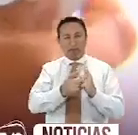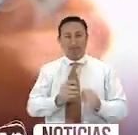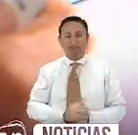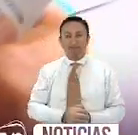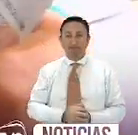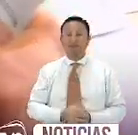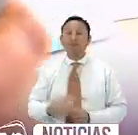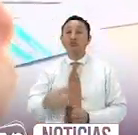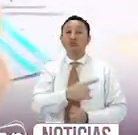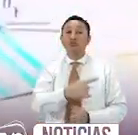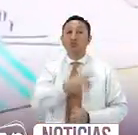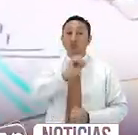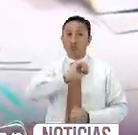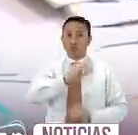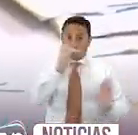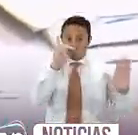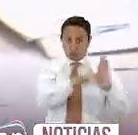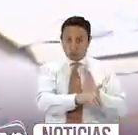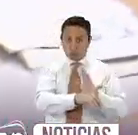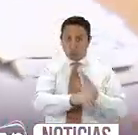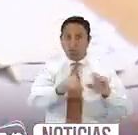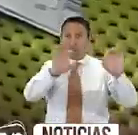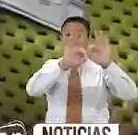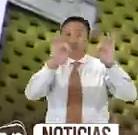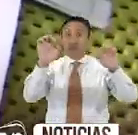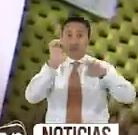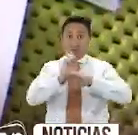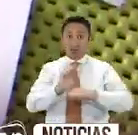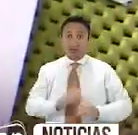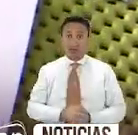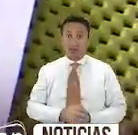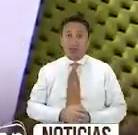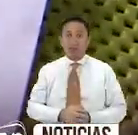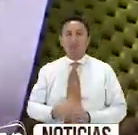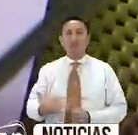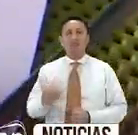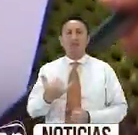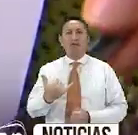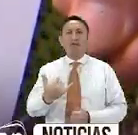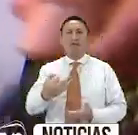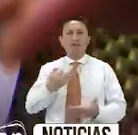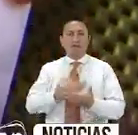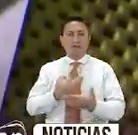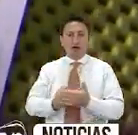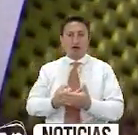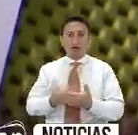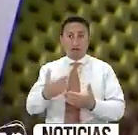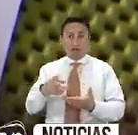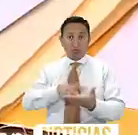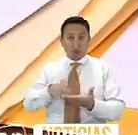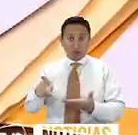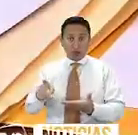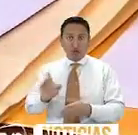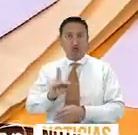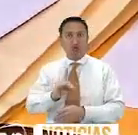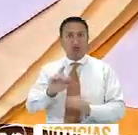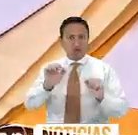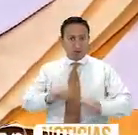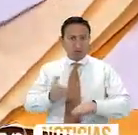Para presentar un reclamo, señala la Eléctrica Quito, no es necesario que la factura haya sido cancelada